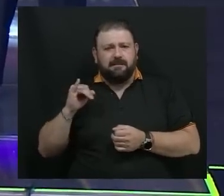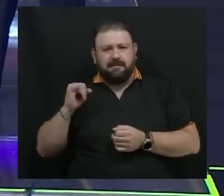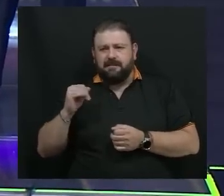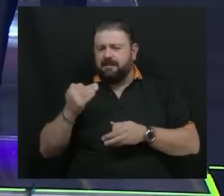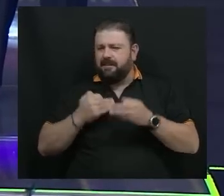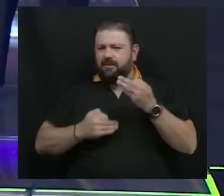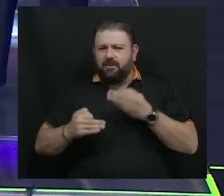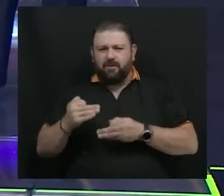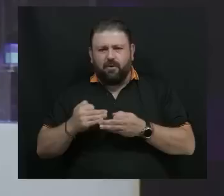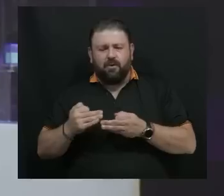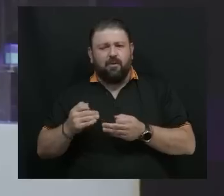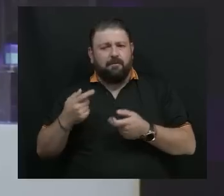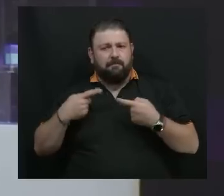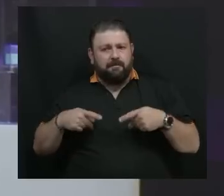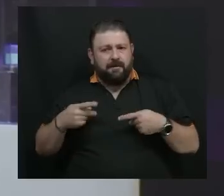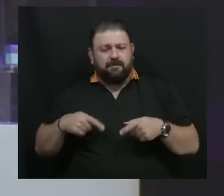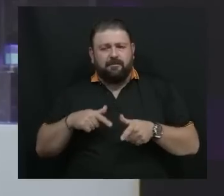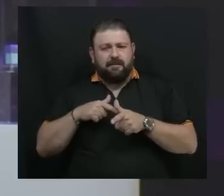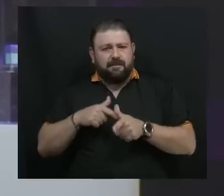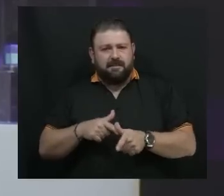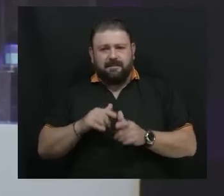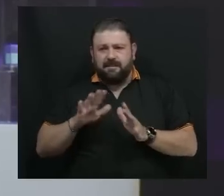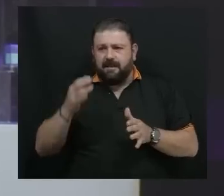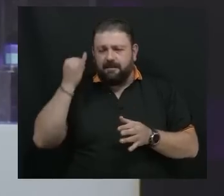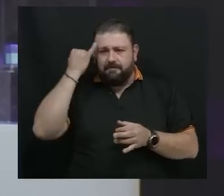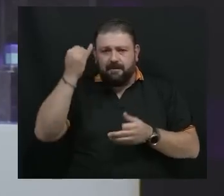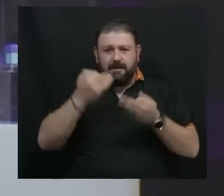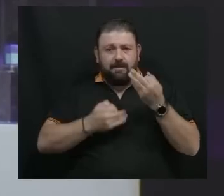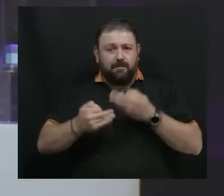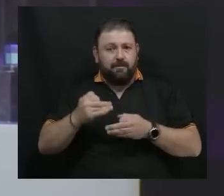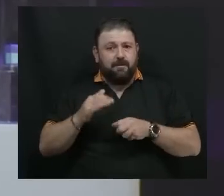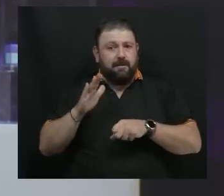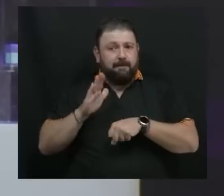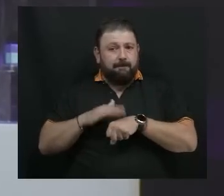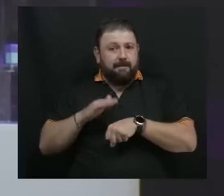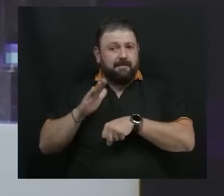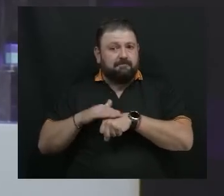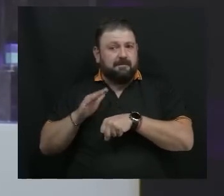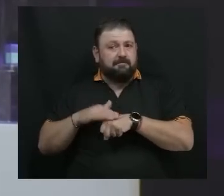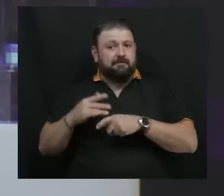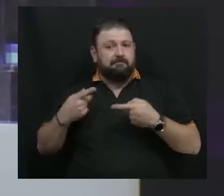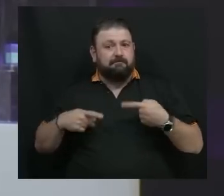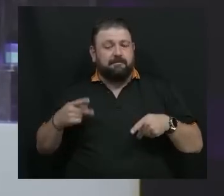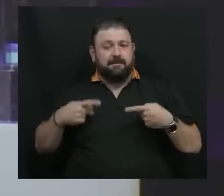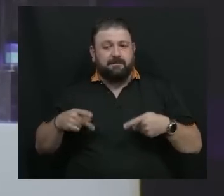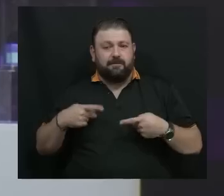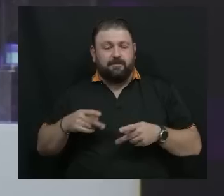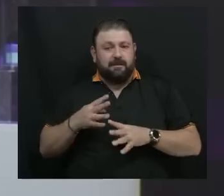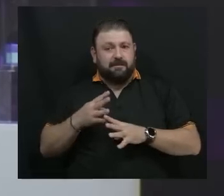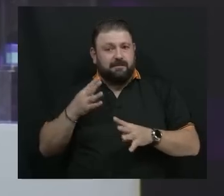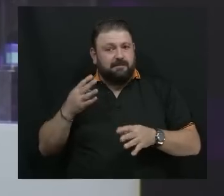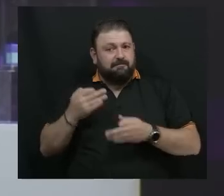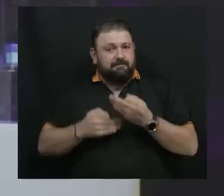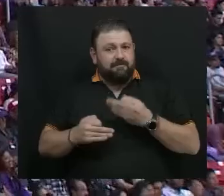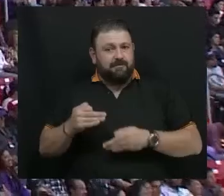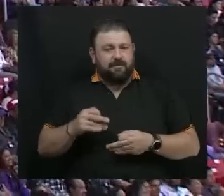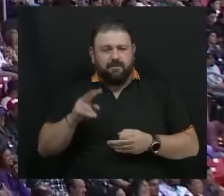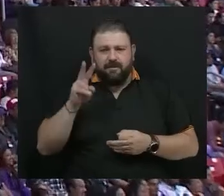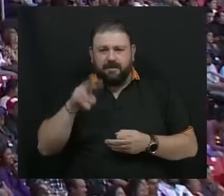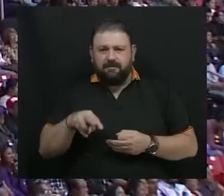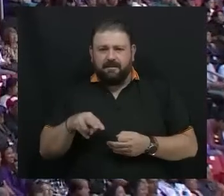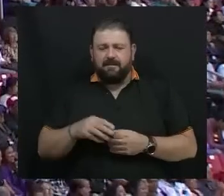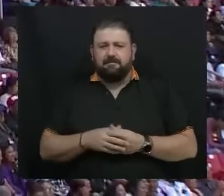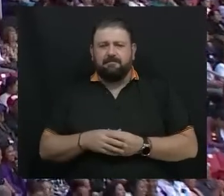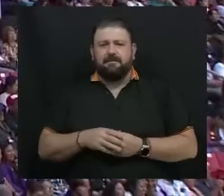creer, obvio, ya son 5 millones. Pues vamos en más de 23 millones y todavía no veo la fila. Así que